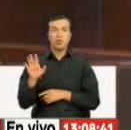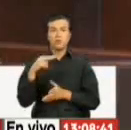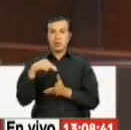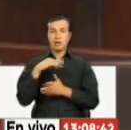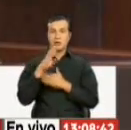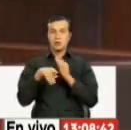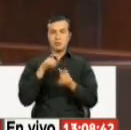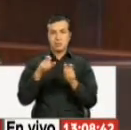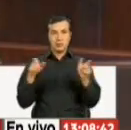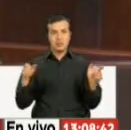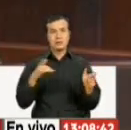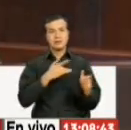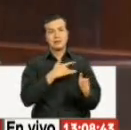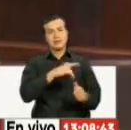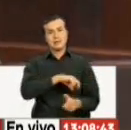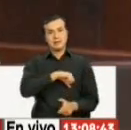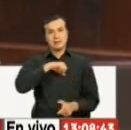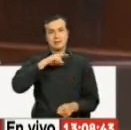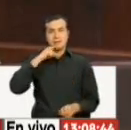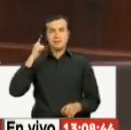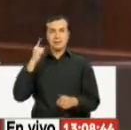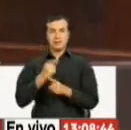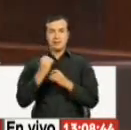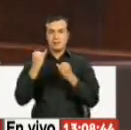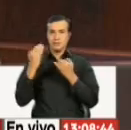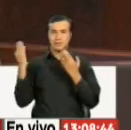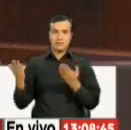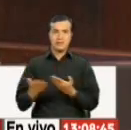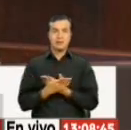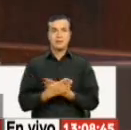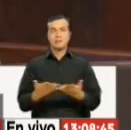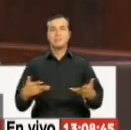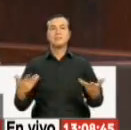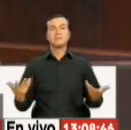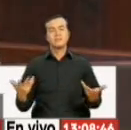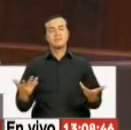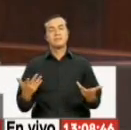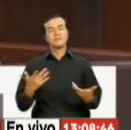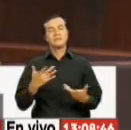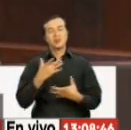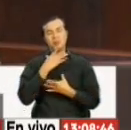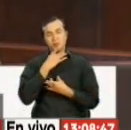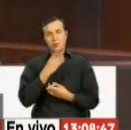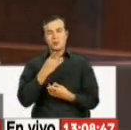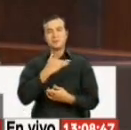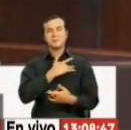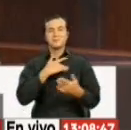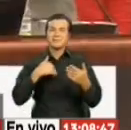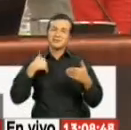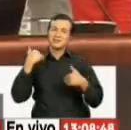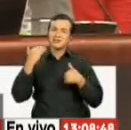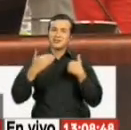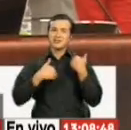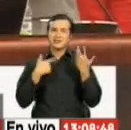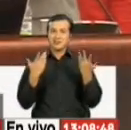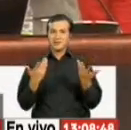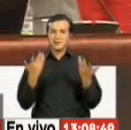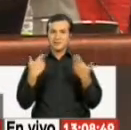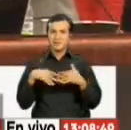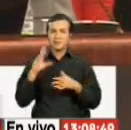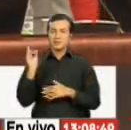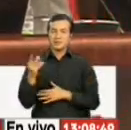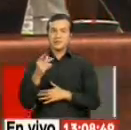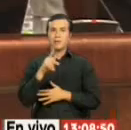bailado nos sentimos muy orgullosos del control no de este día para nosotros es un privilegio estamos muy emocionados también fueron